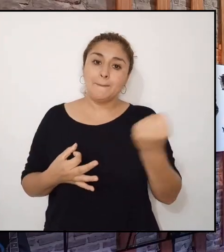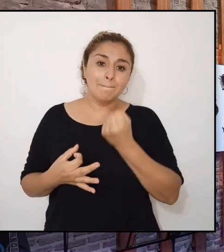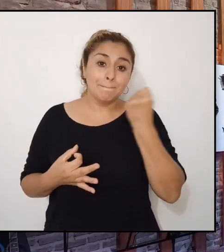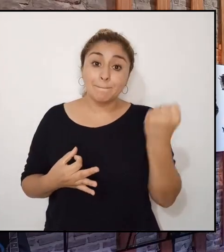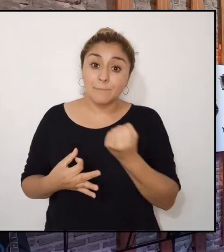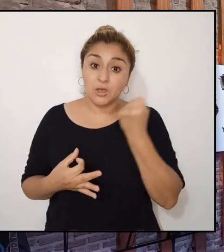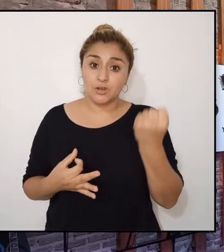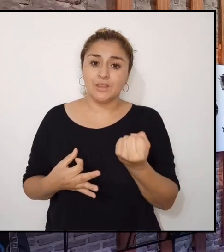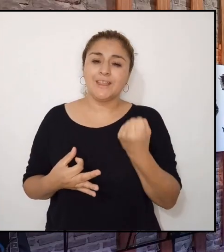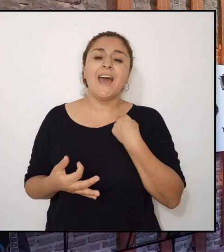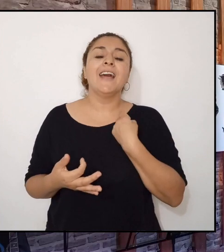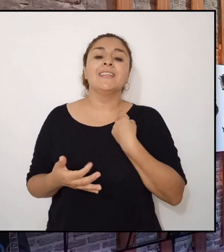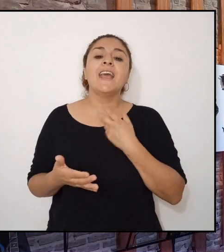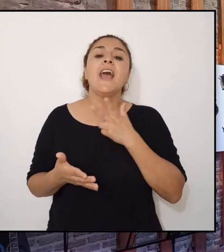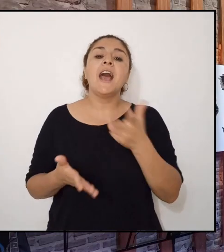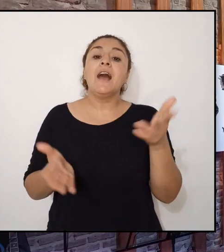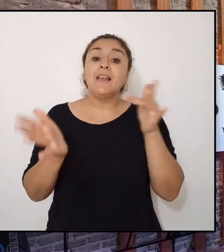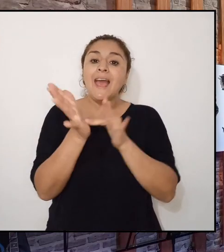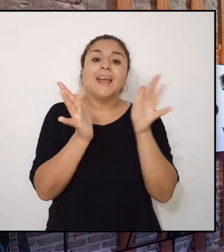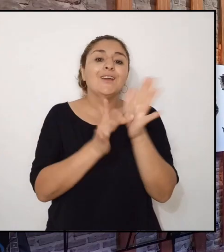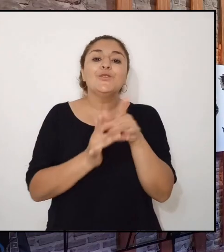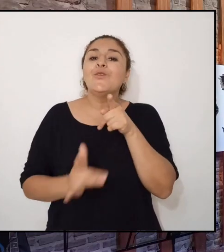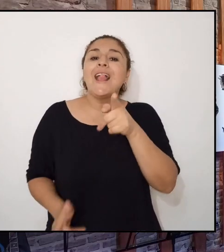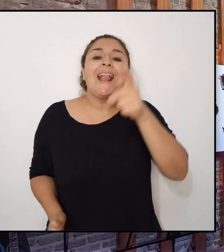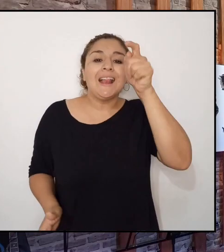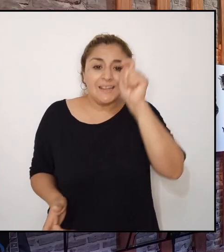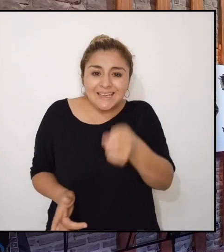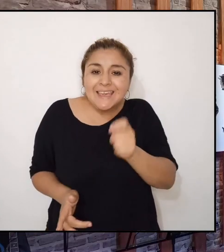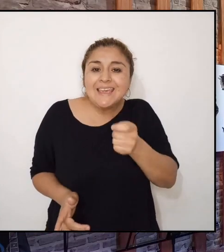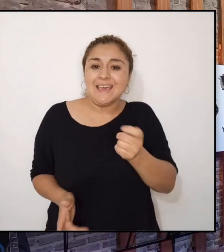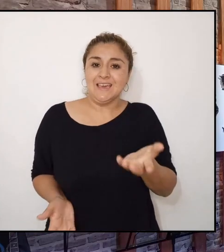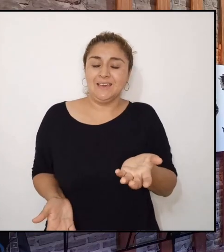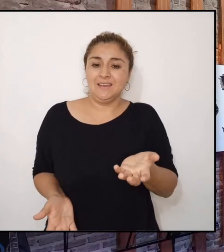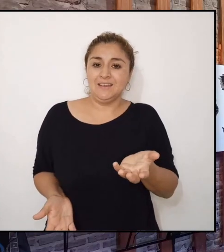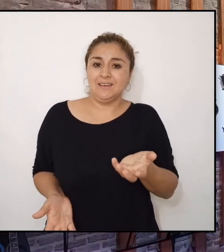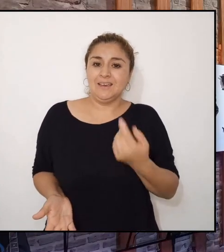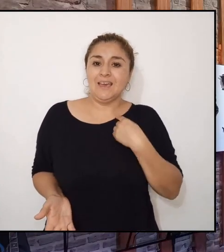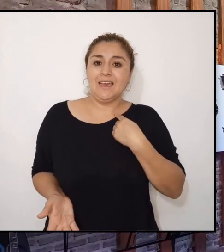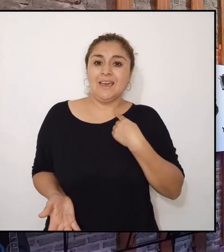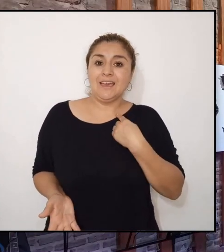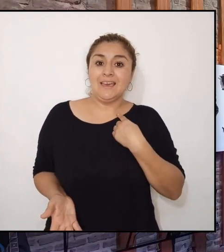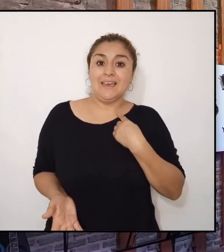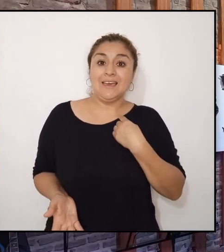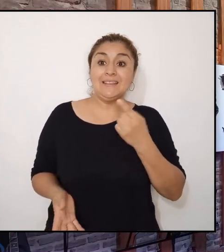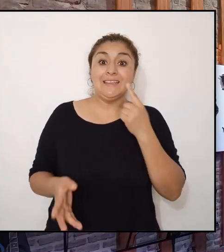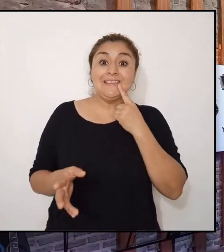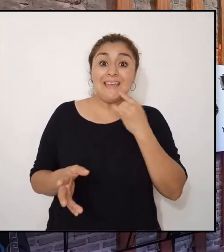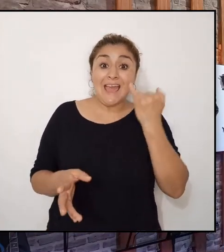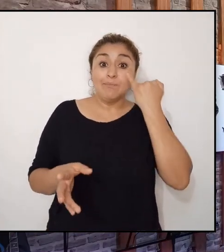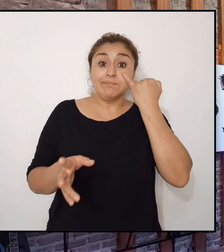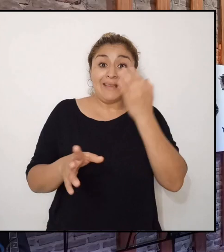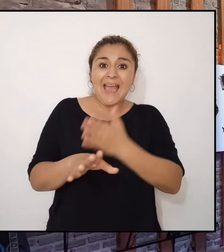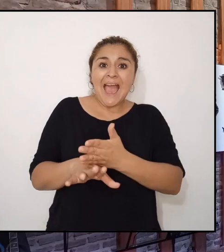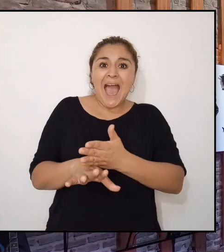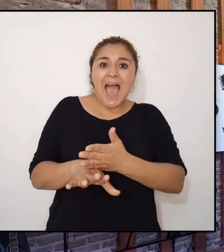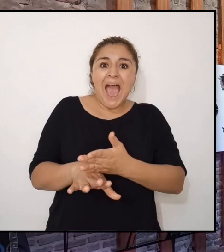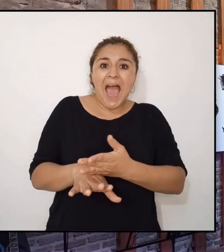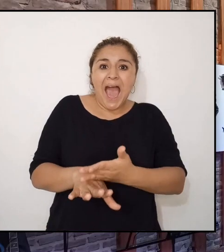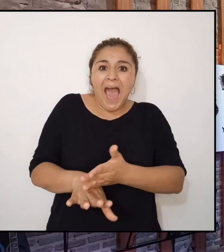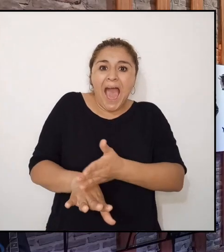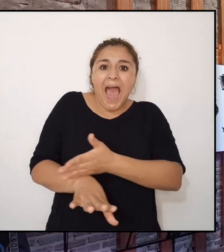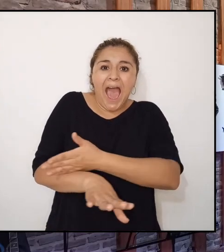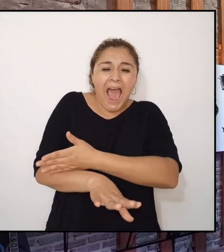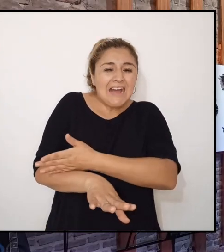Jesús. Dice, en el principio era ¿qué? El verbo. La palabra griega ahí es logos, que